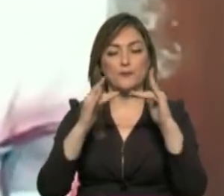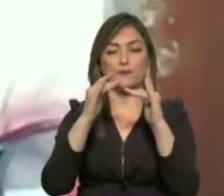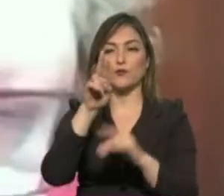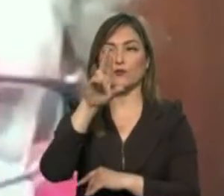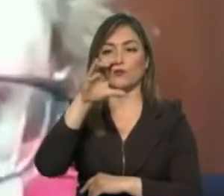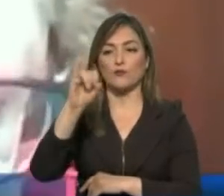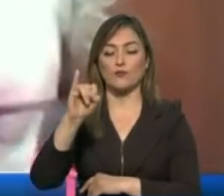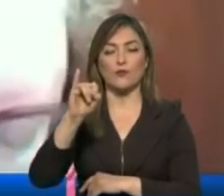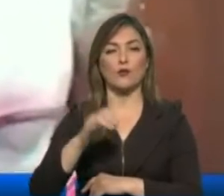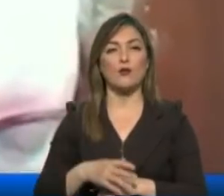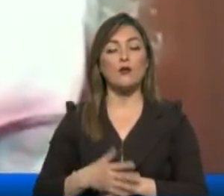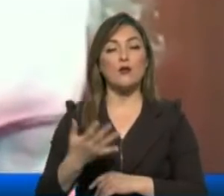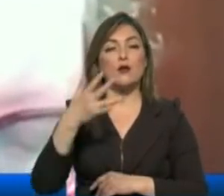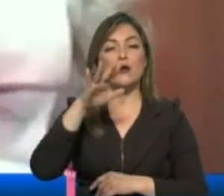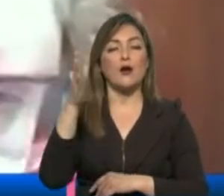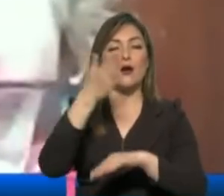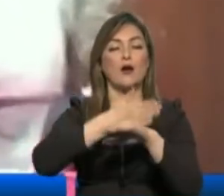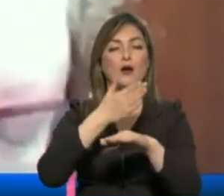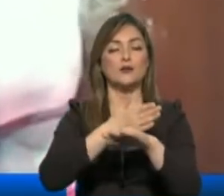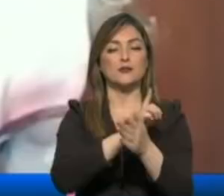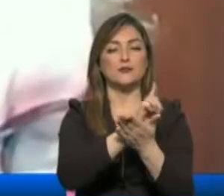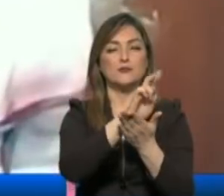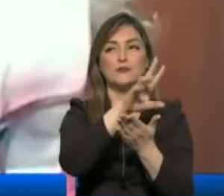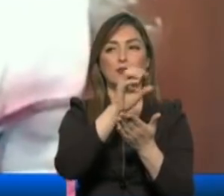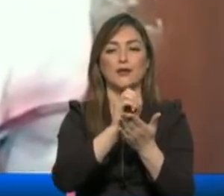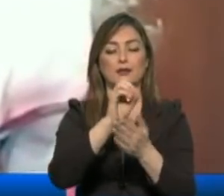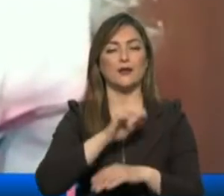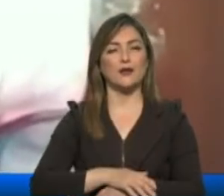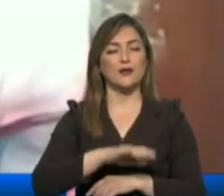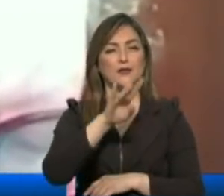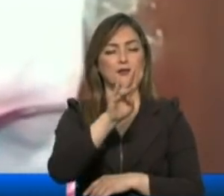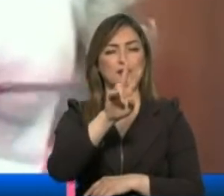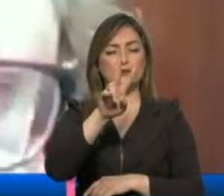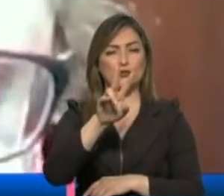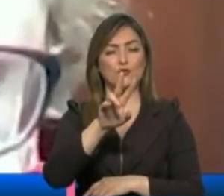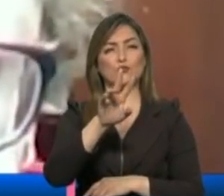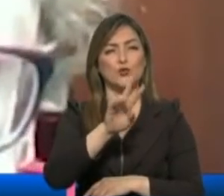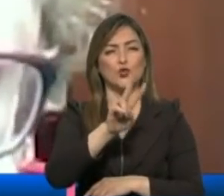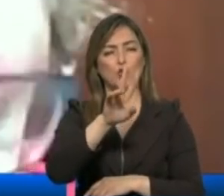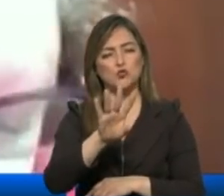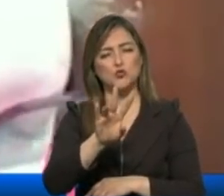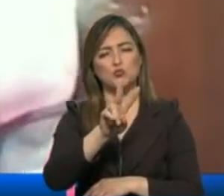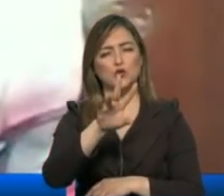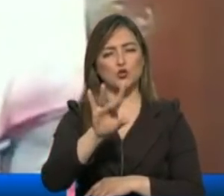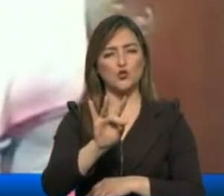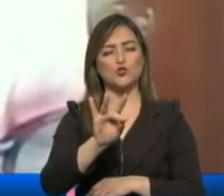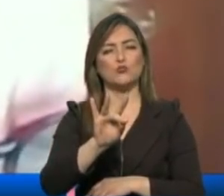de 128 que estuvo la semana 20, a 71 personas en la semana 21. De